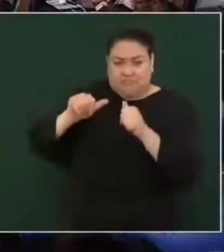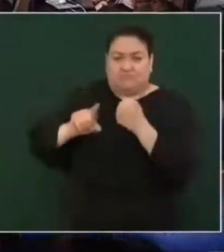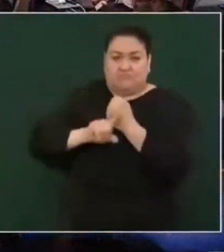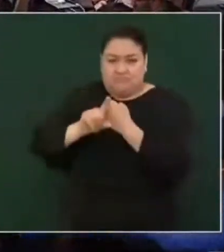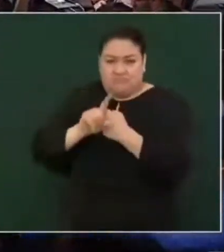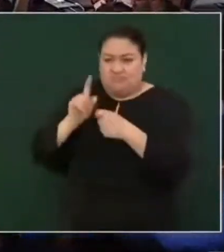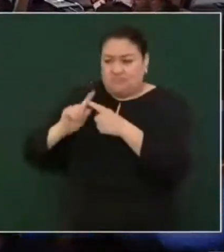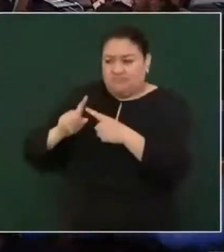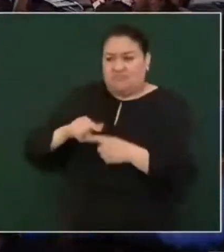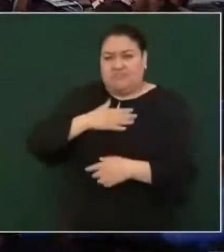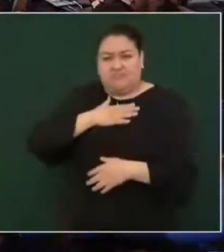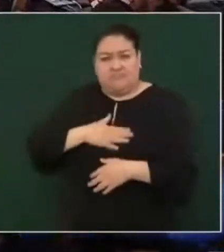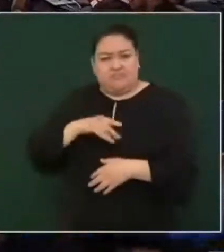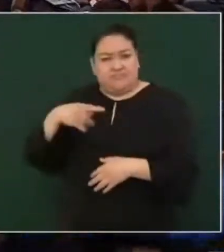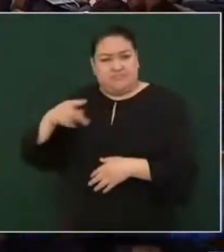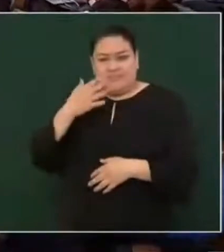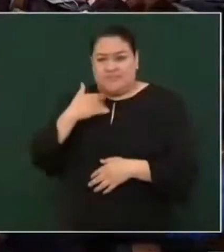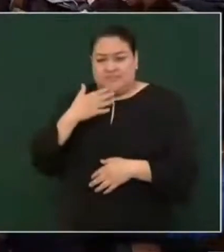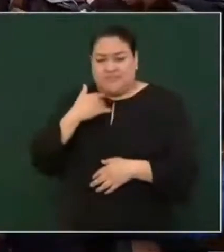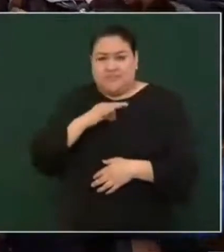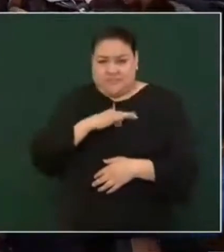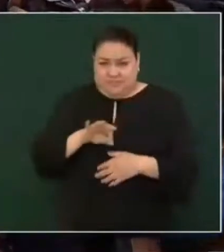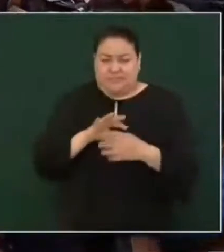este caso de la falta de justicia para ellos.